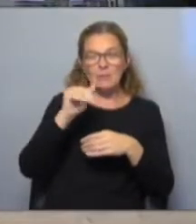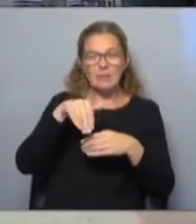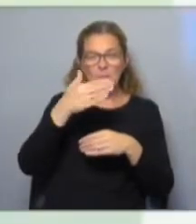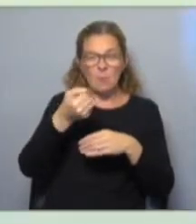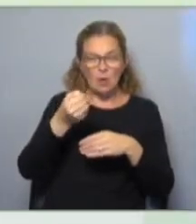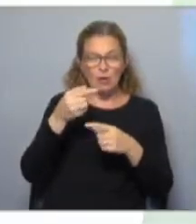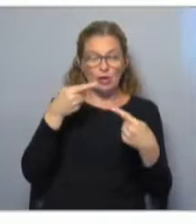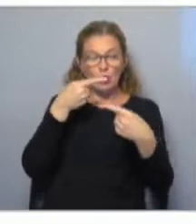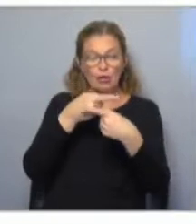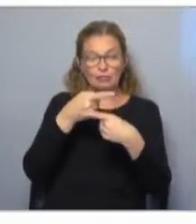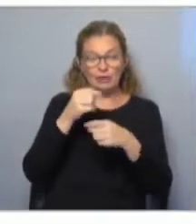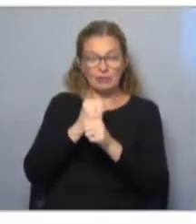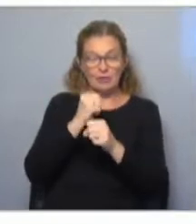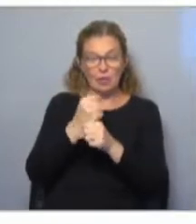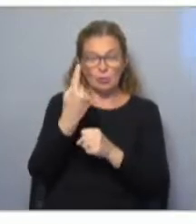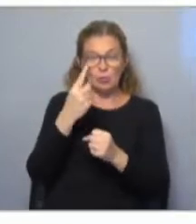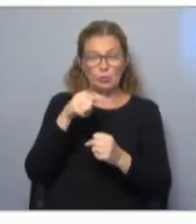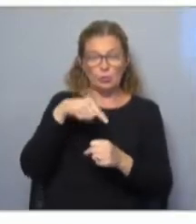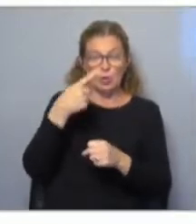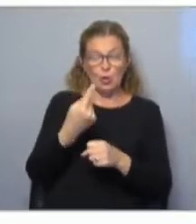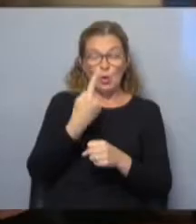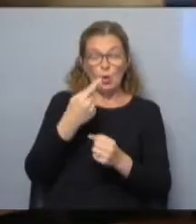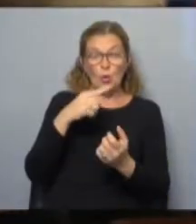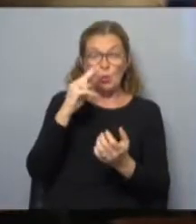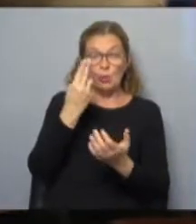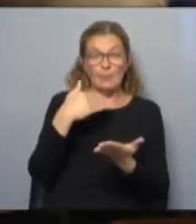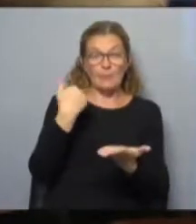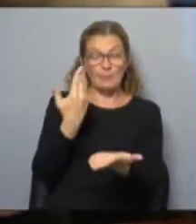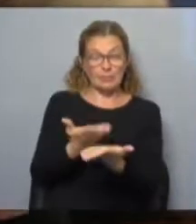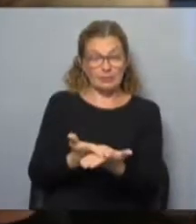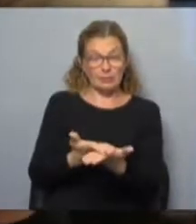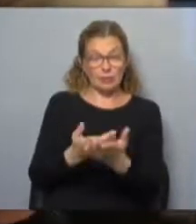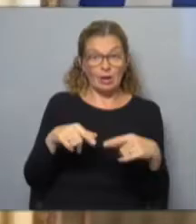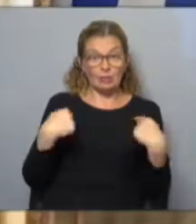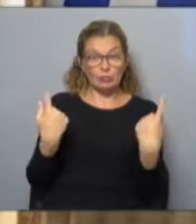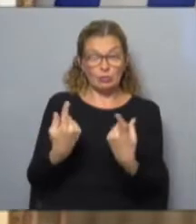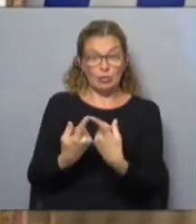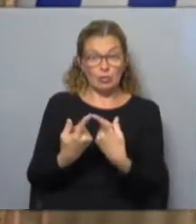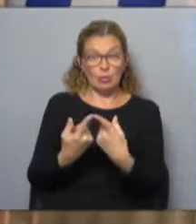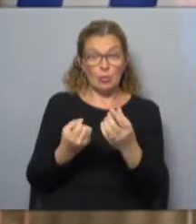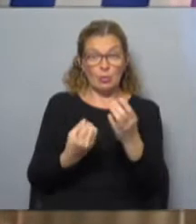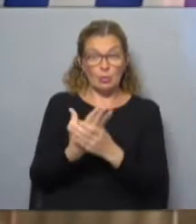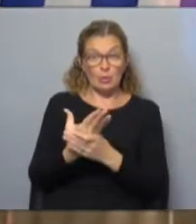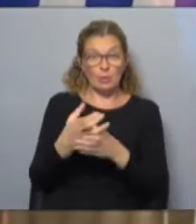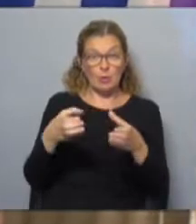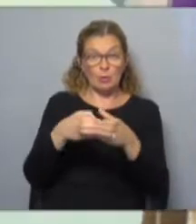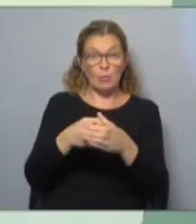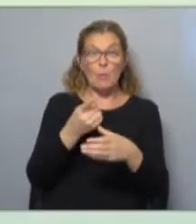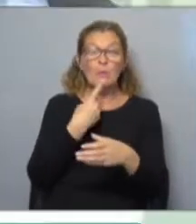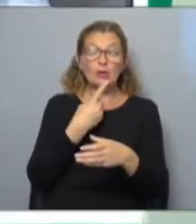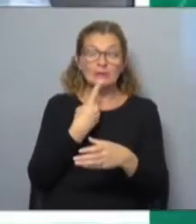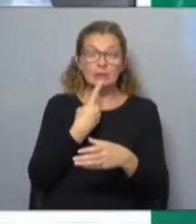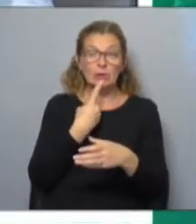trabajadoras. Un solo Uruguay planteó a sus afiliados y afiliadas la posibilidad de constituirse como un nuevo partido político.